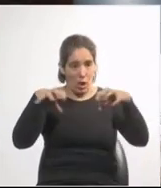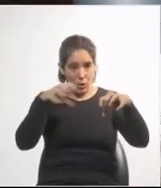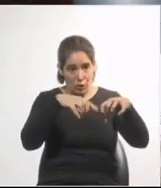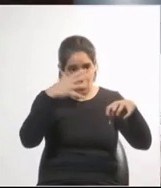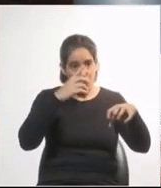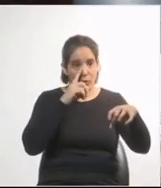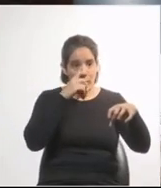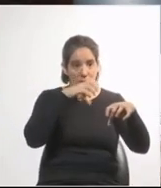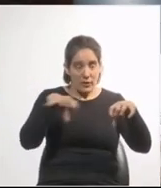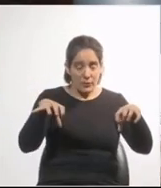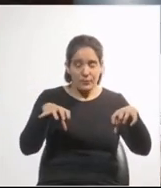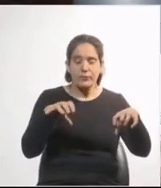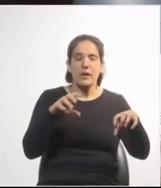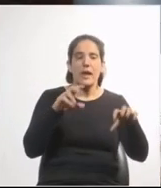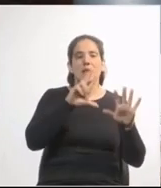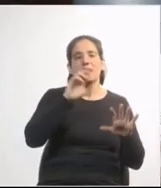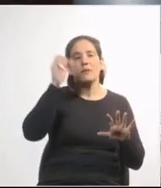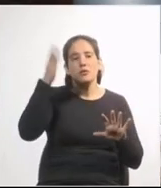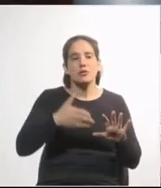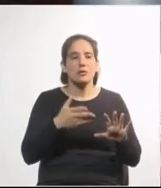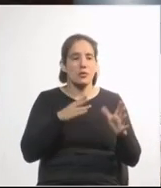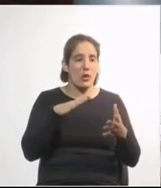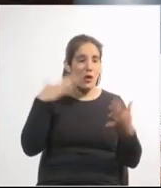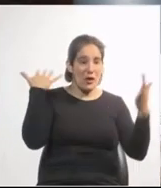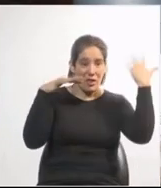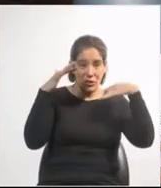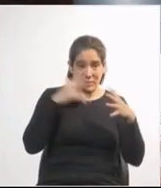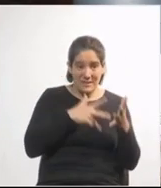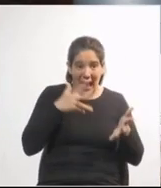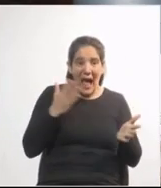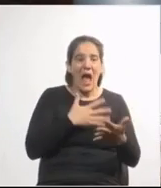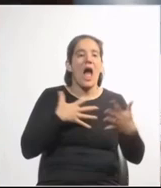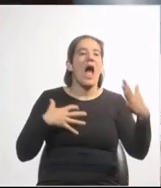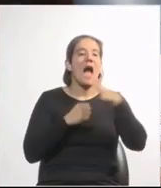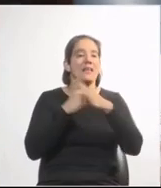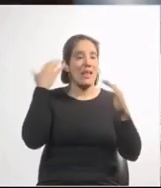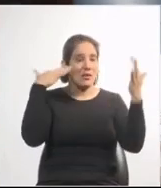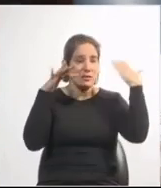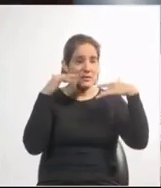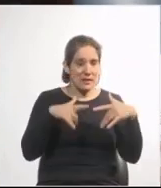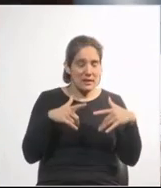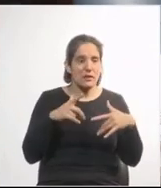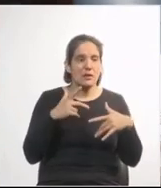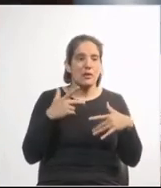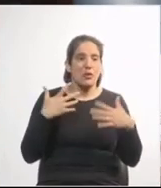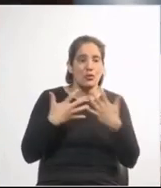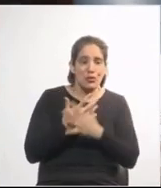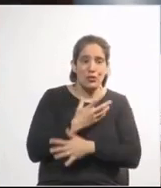39,7% de los hogares con adolescentes entre 12 y 17 años sufren inseguridad alimentaria.